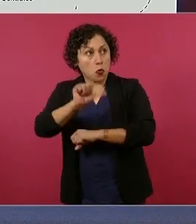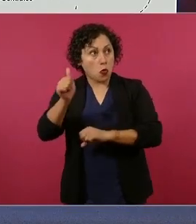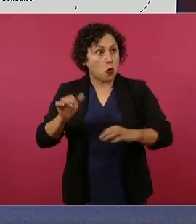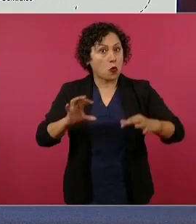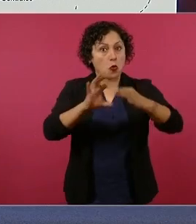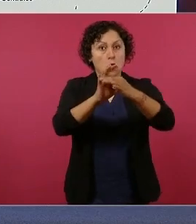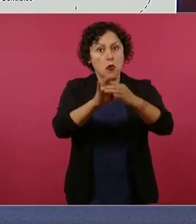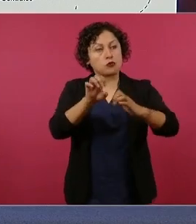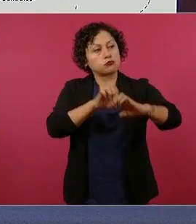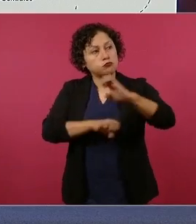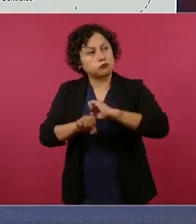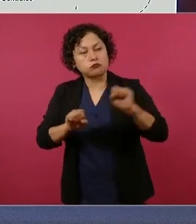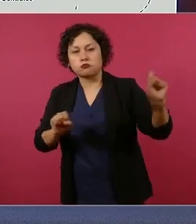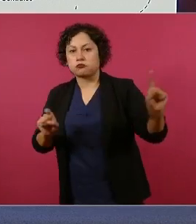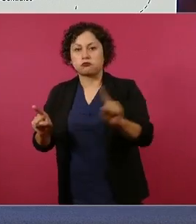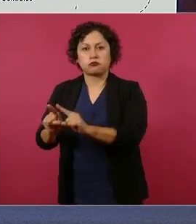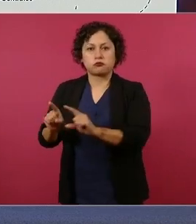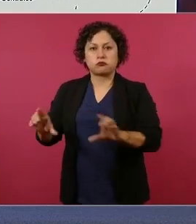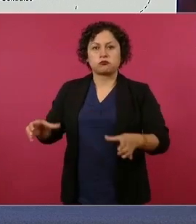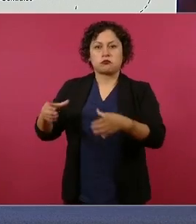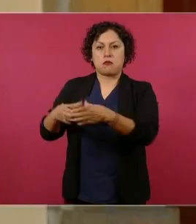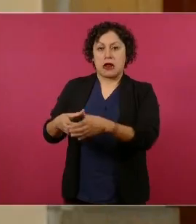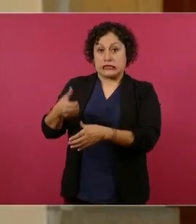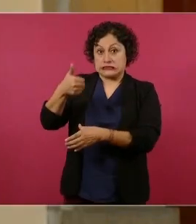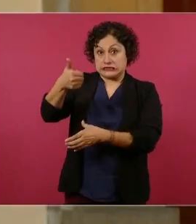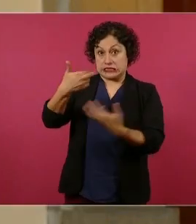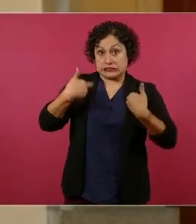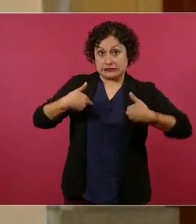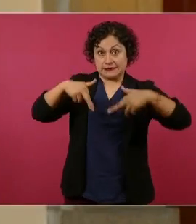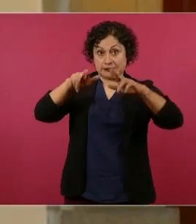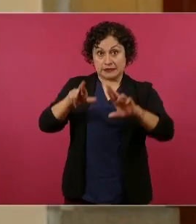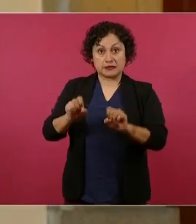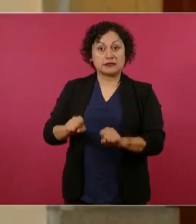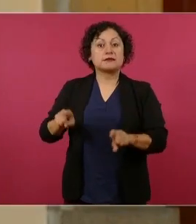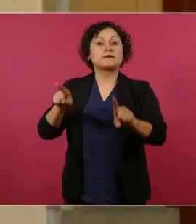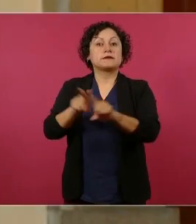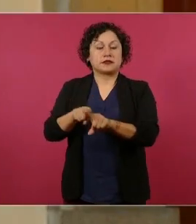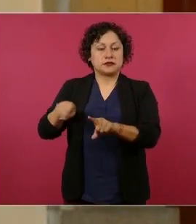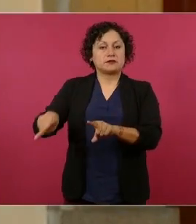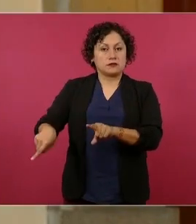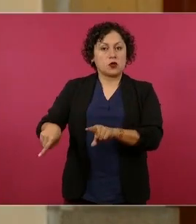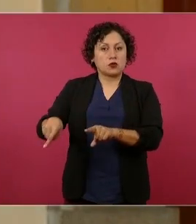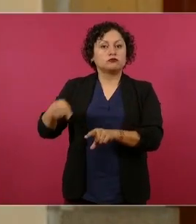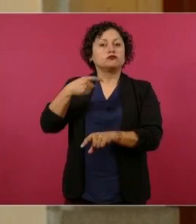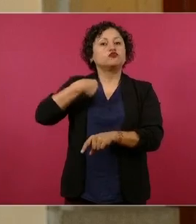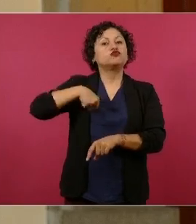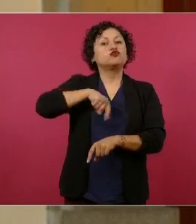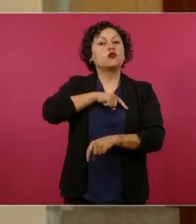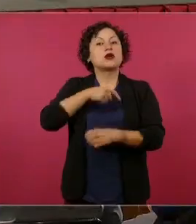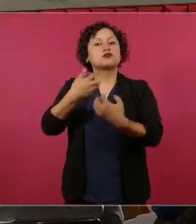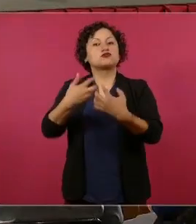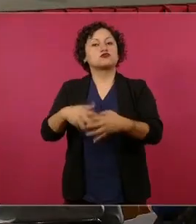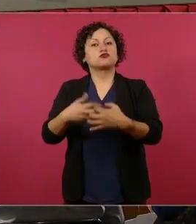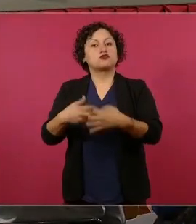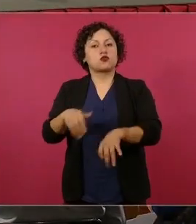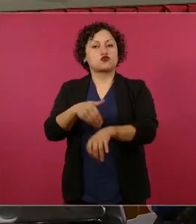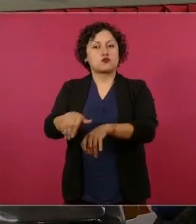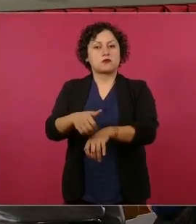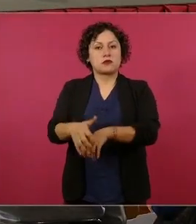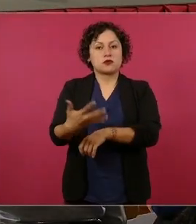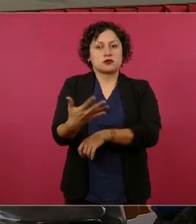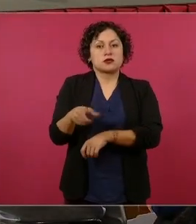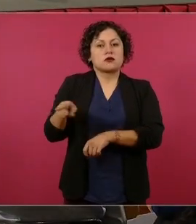de generación, tenemos 6, destacamos también la participación de nuestra generadora 5, que funge como un administrador de los